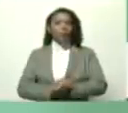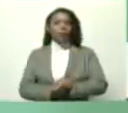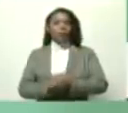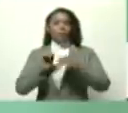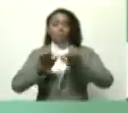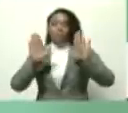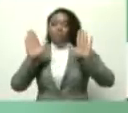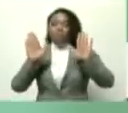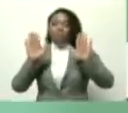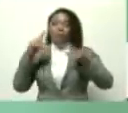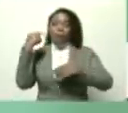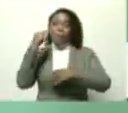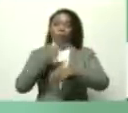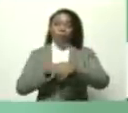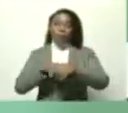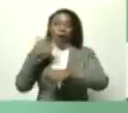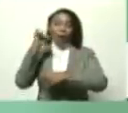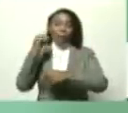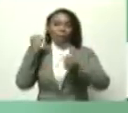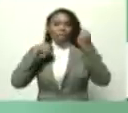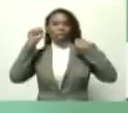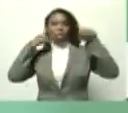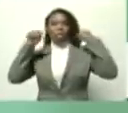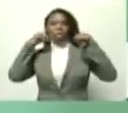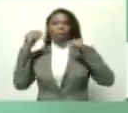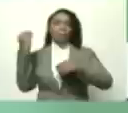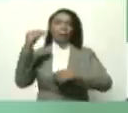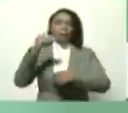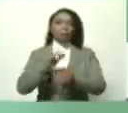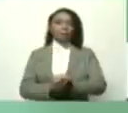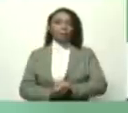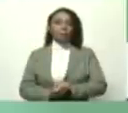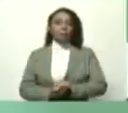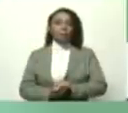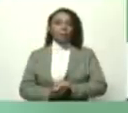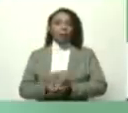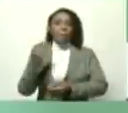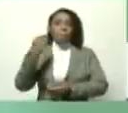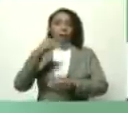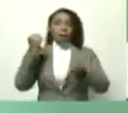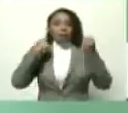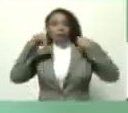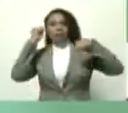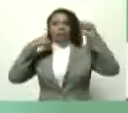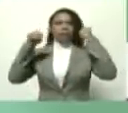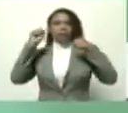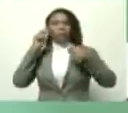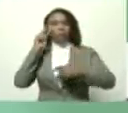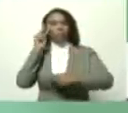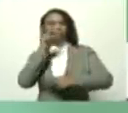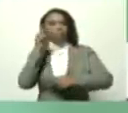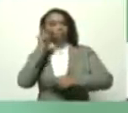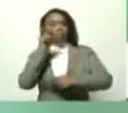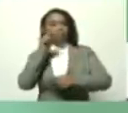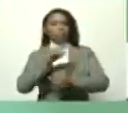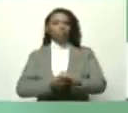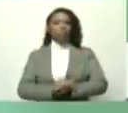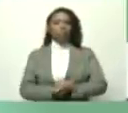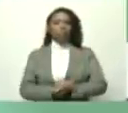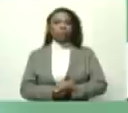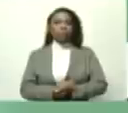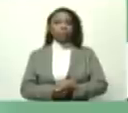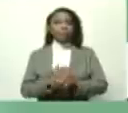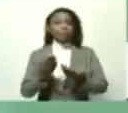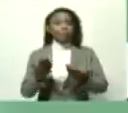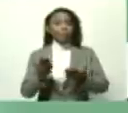mientras menos tiempo tengan, más desesperados van a estar. Más desesperados se van a notar. Y